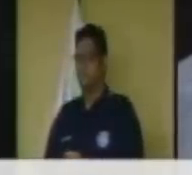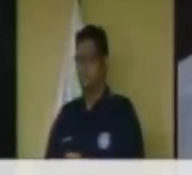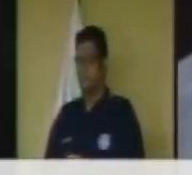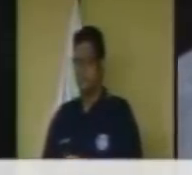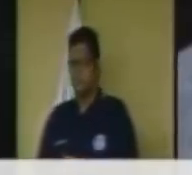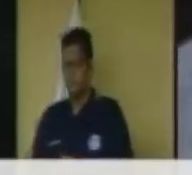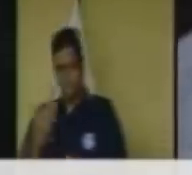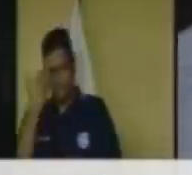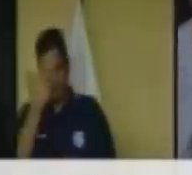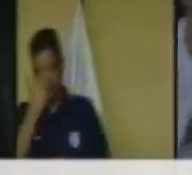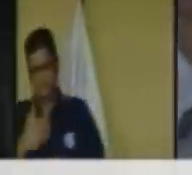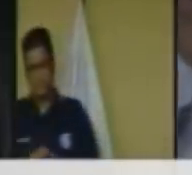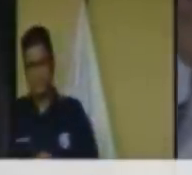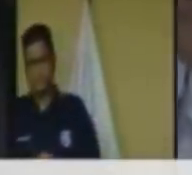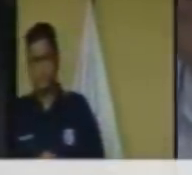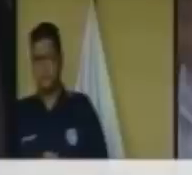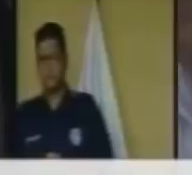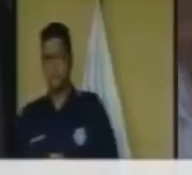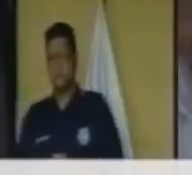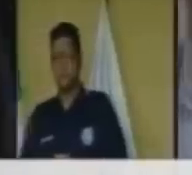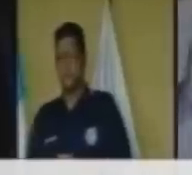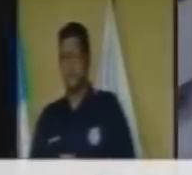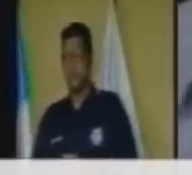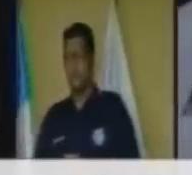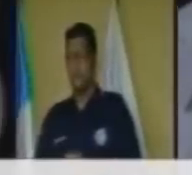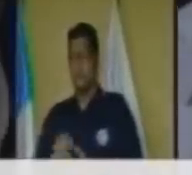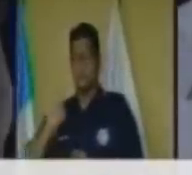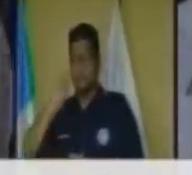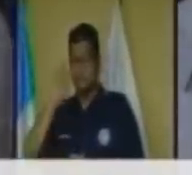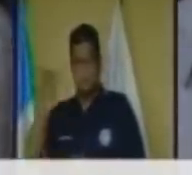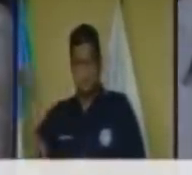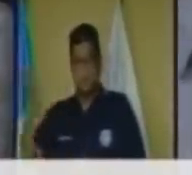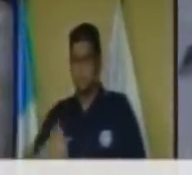Gracias, doctor. ¿Hay alguna otra pregunta?